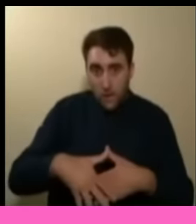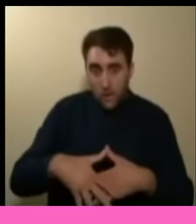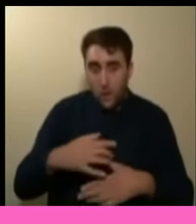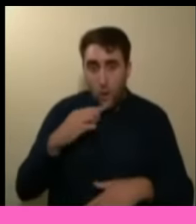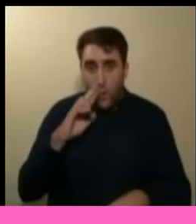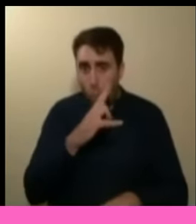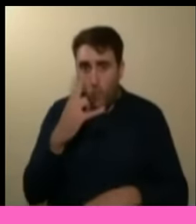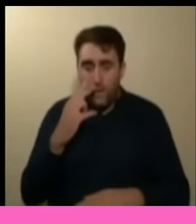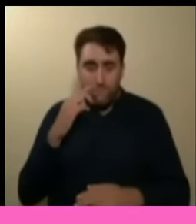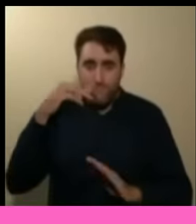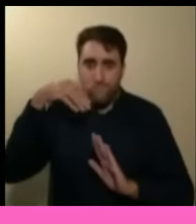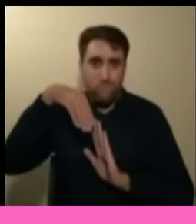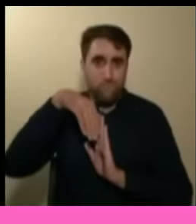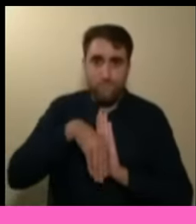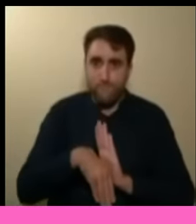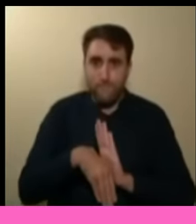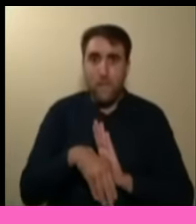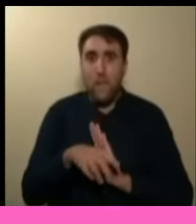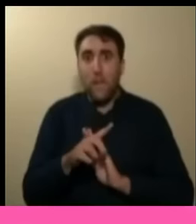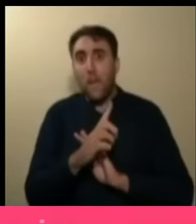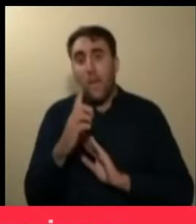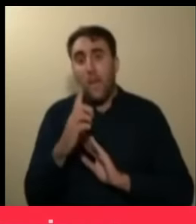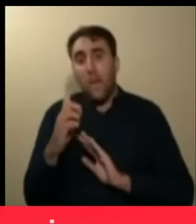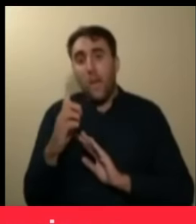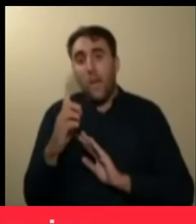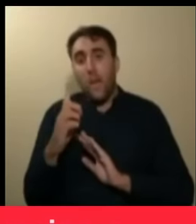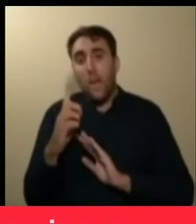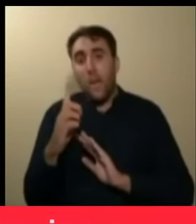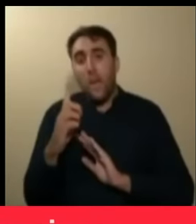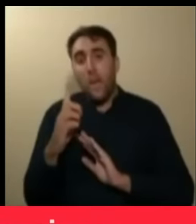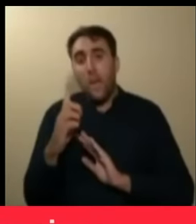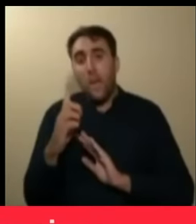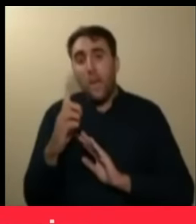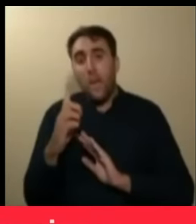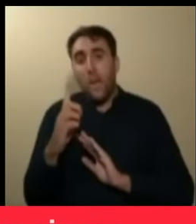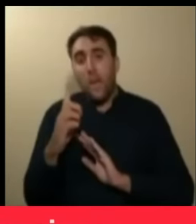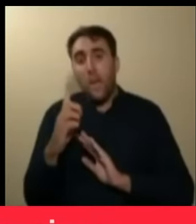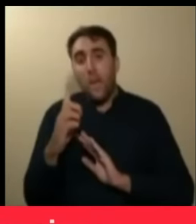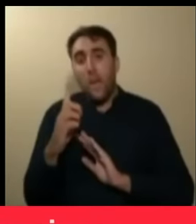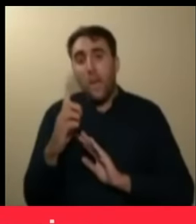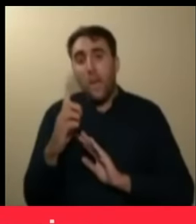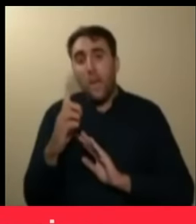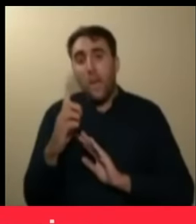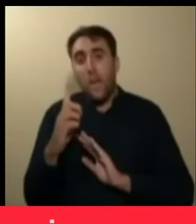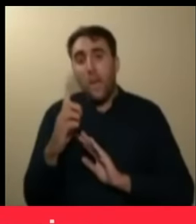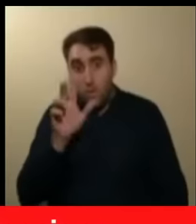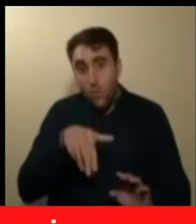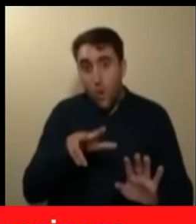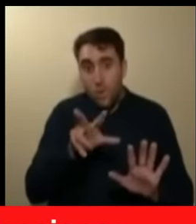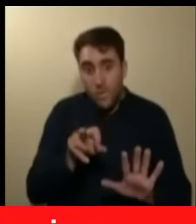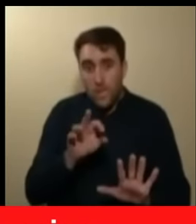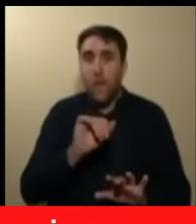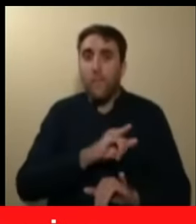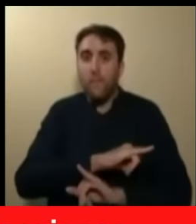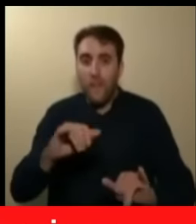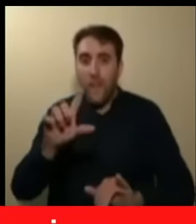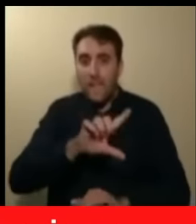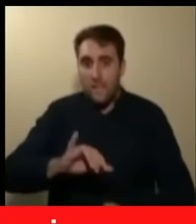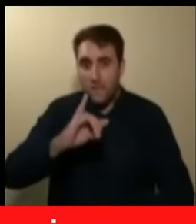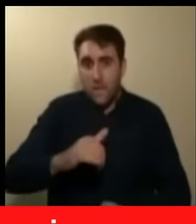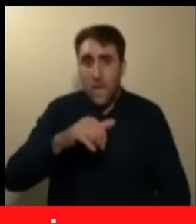de 80 jóvenes los que terminan, en Uruguay apenas llegan a ser 40. En ese sentido, entonces, para el gobierno de